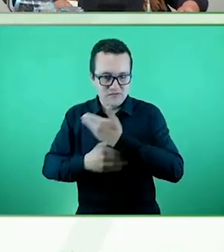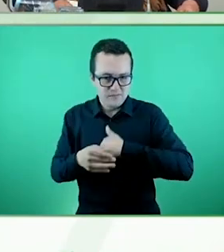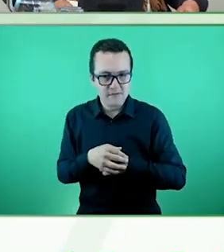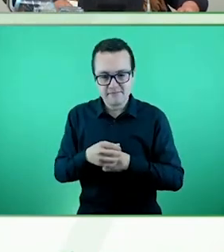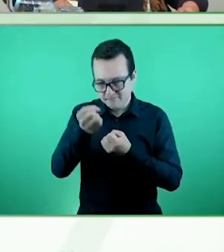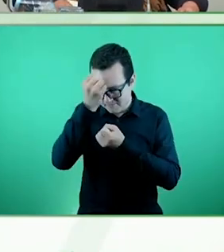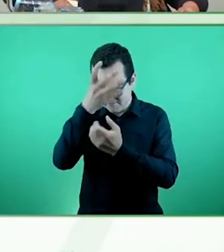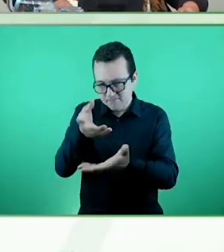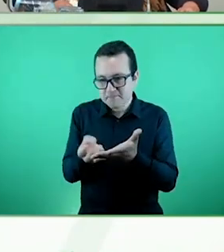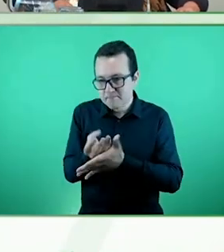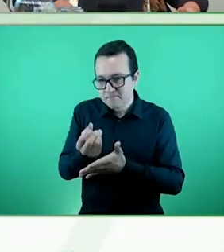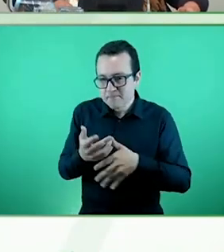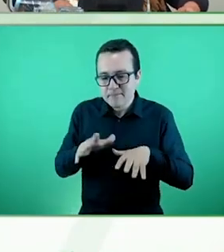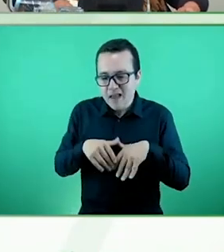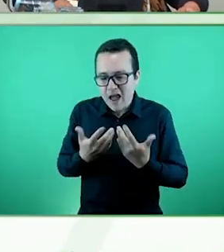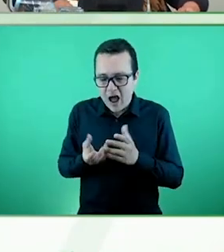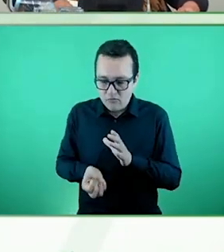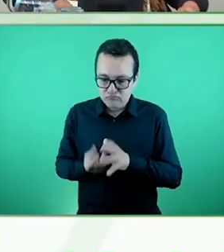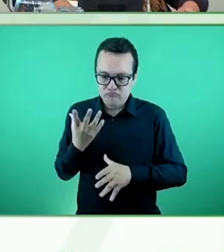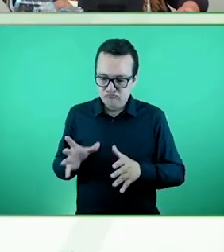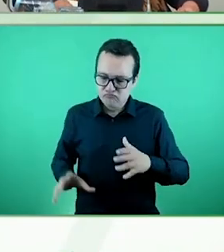proyectamos.